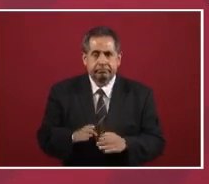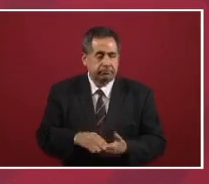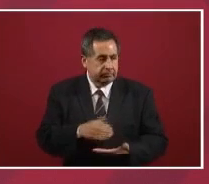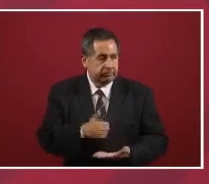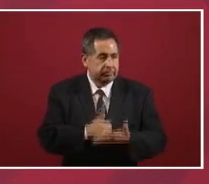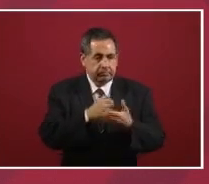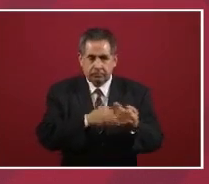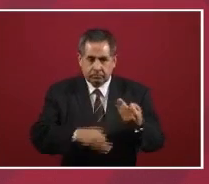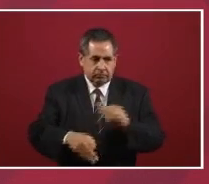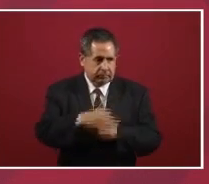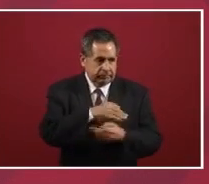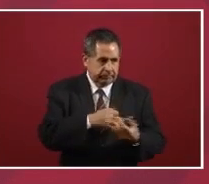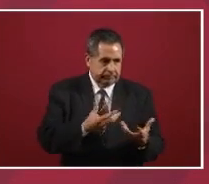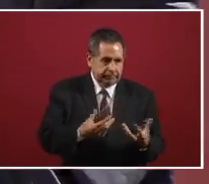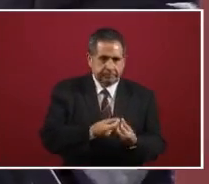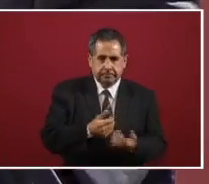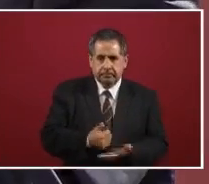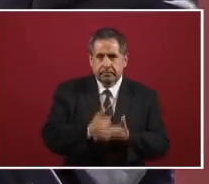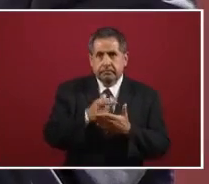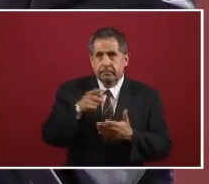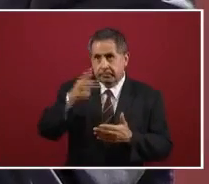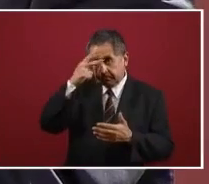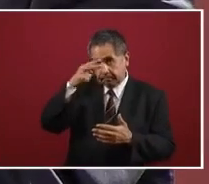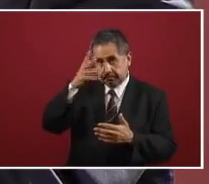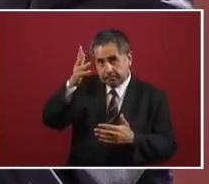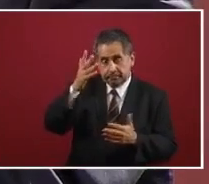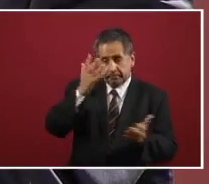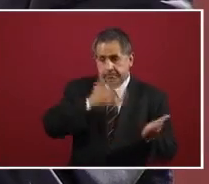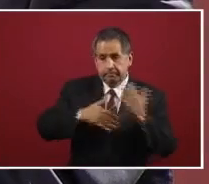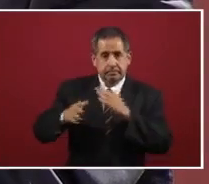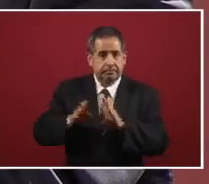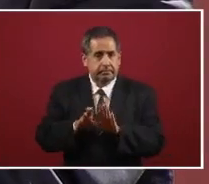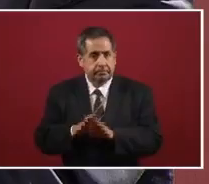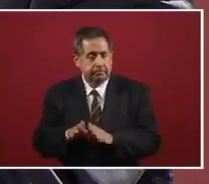ayudar todos a sacar adelante a México.